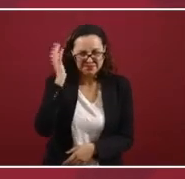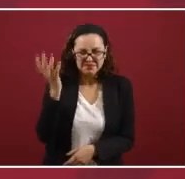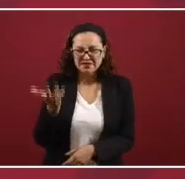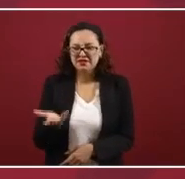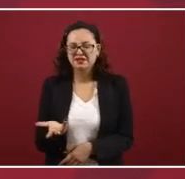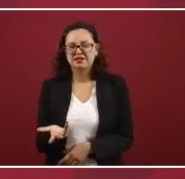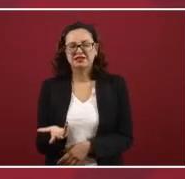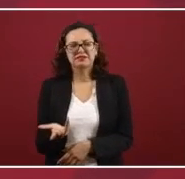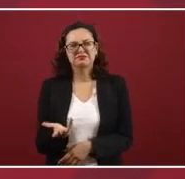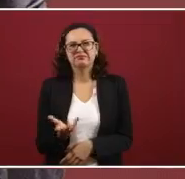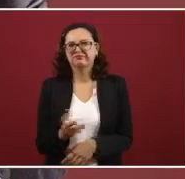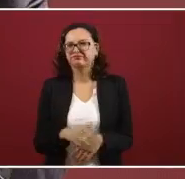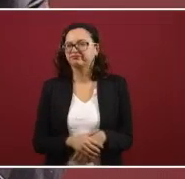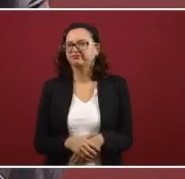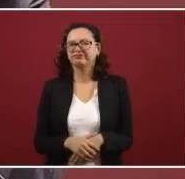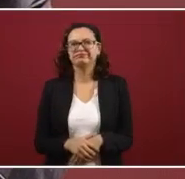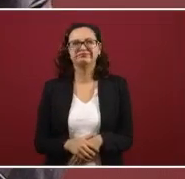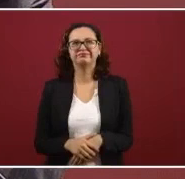como